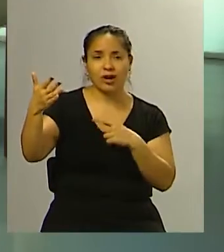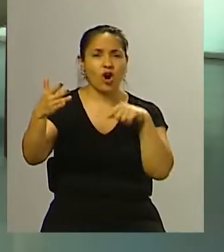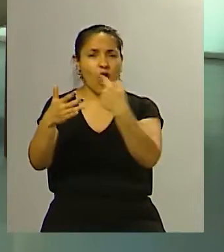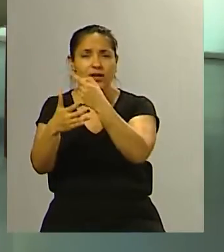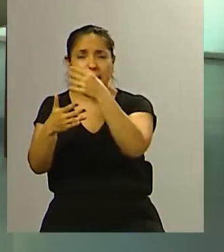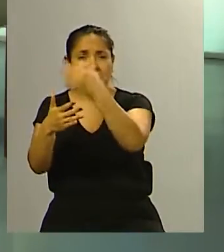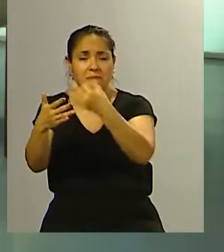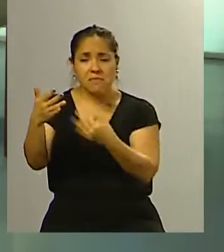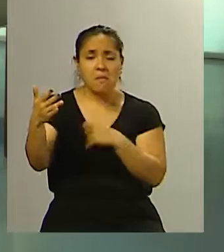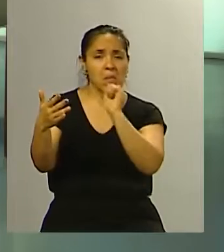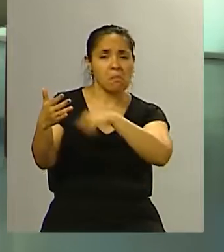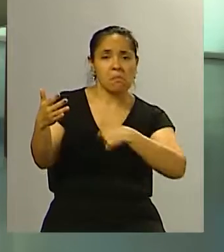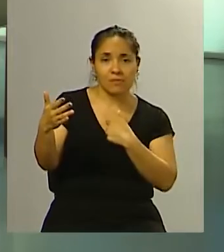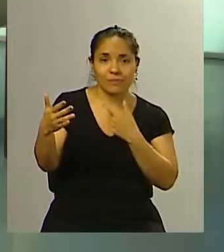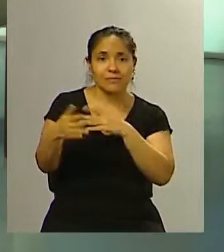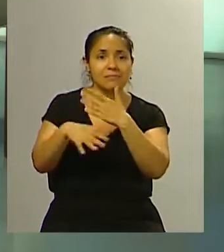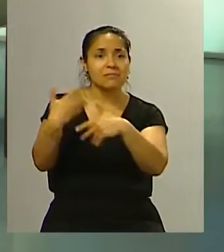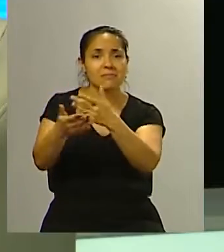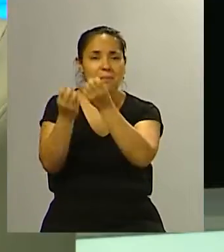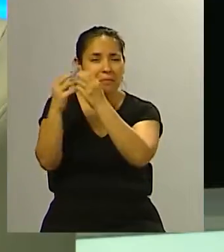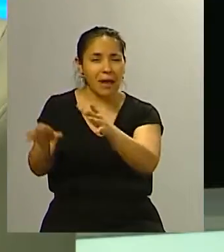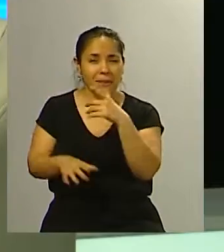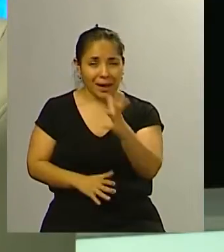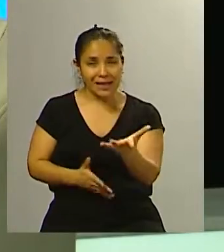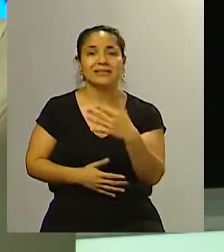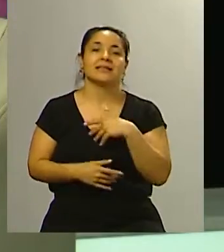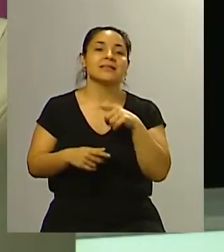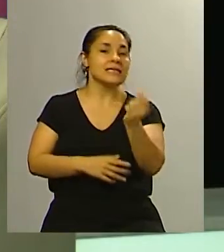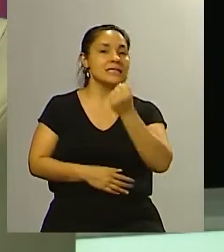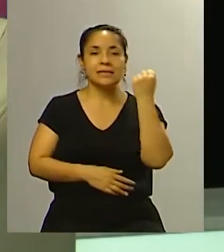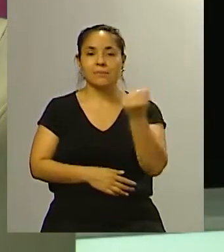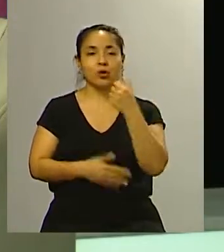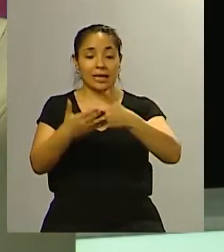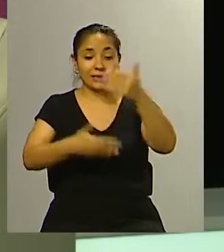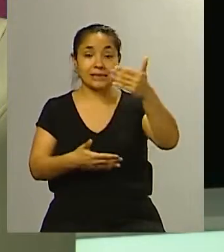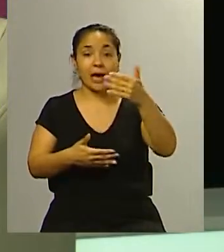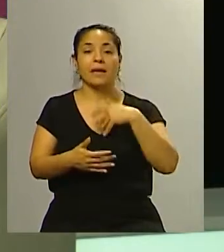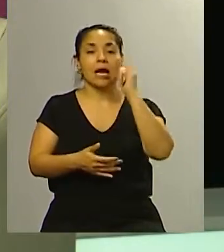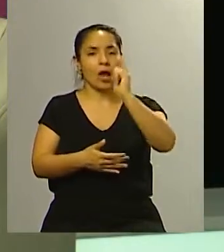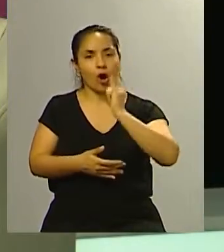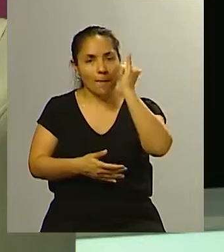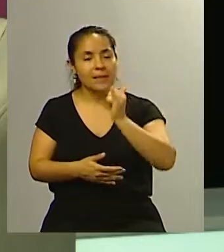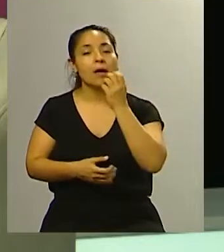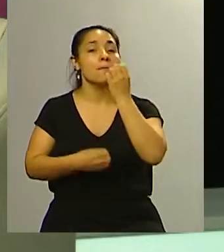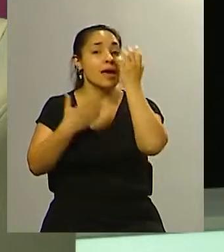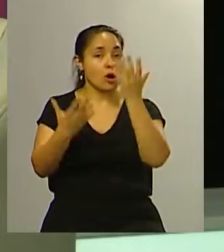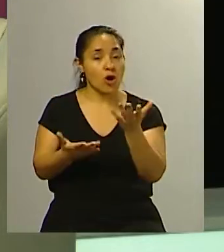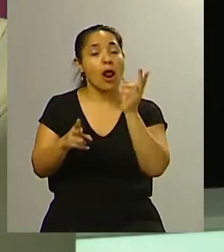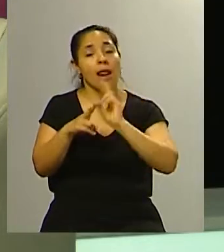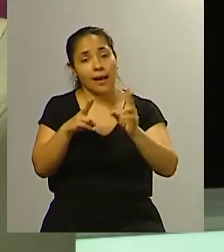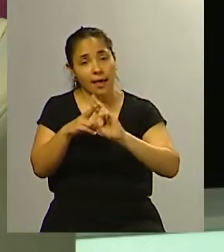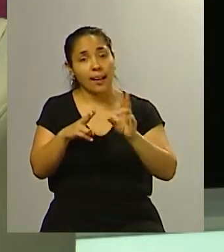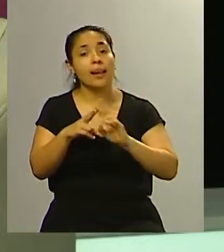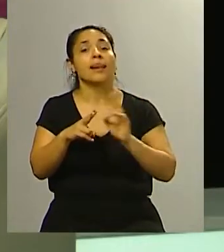en el tiempo. Entonces, siempre una evaluación tiene que tener una posibilidad de recomendar cómo mejorar algo, de